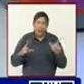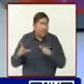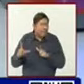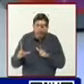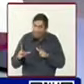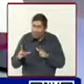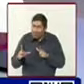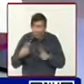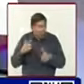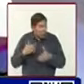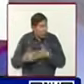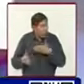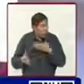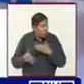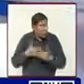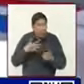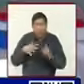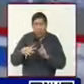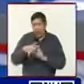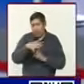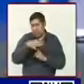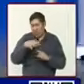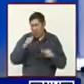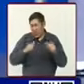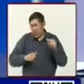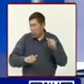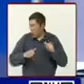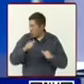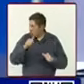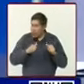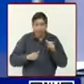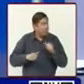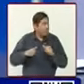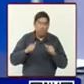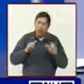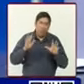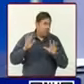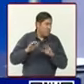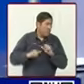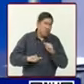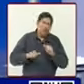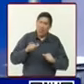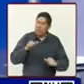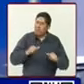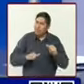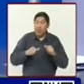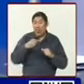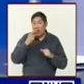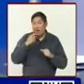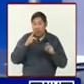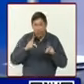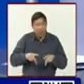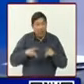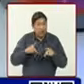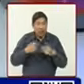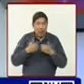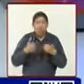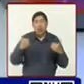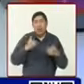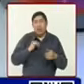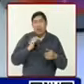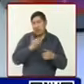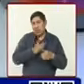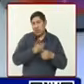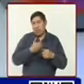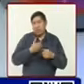suficiente. Sin importar las circunstancias, sí, hay que dudar de totalmente. Todo. No queda, hay que dudar de todo, por lo menos, como dices, con personas ajenas a nuestro